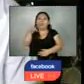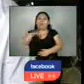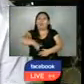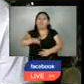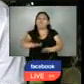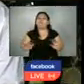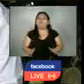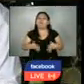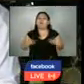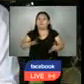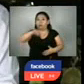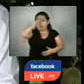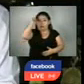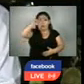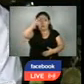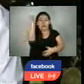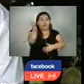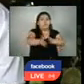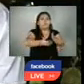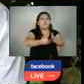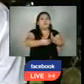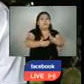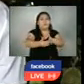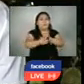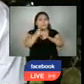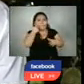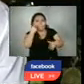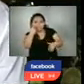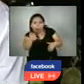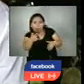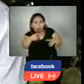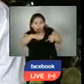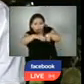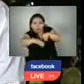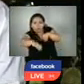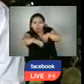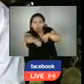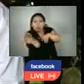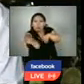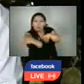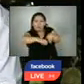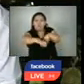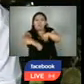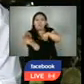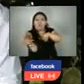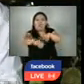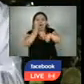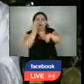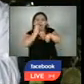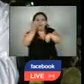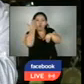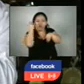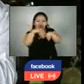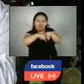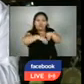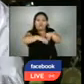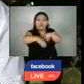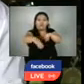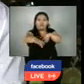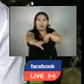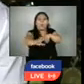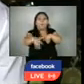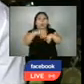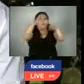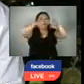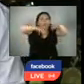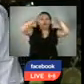pues, hemos iniciado con una reorientación prácticamente de un colector de unas tuberías de agua lluvias